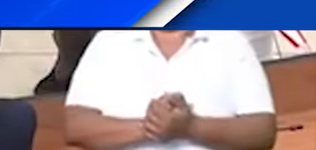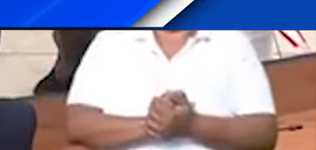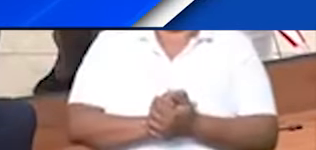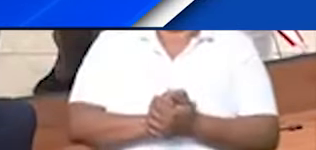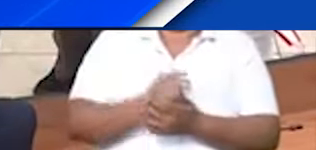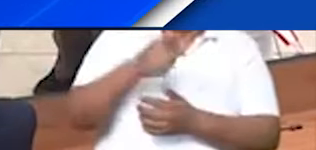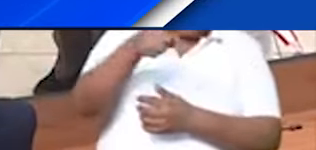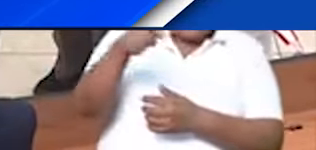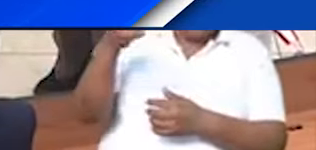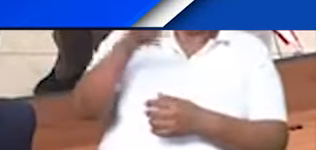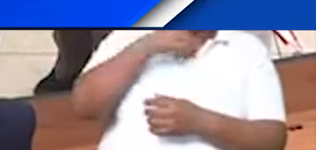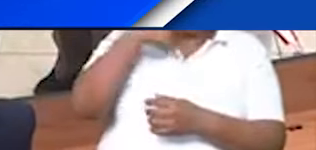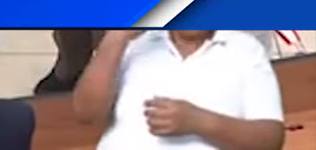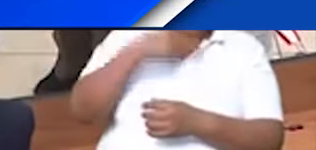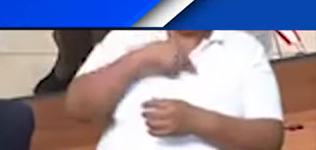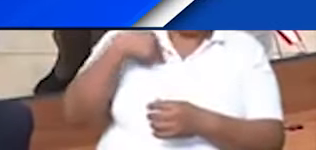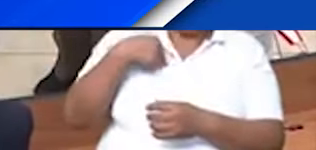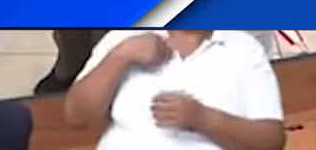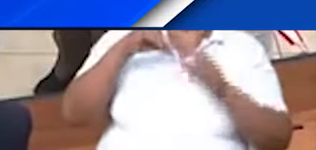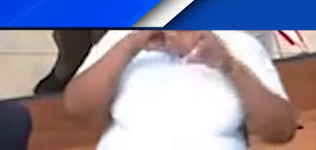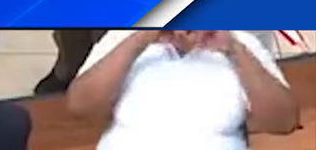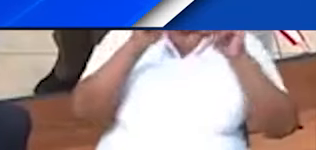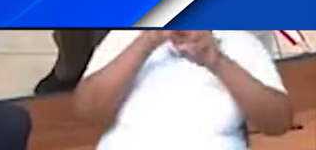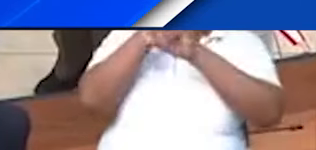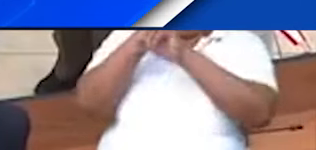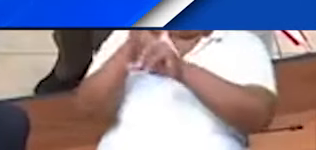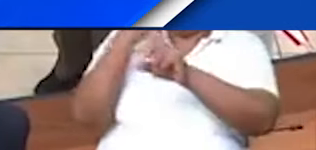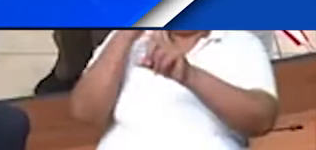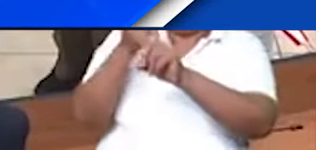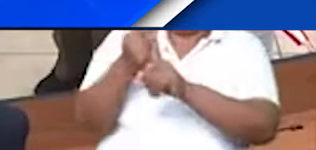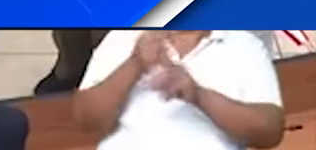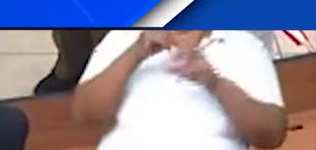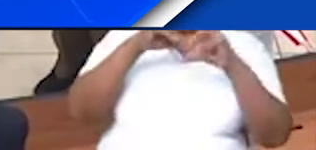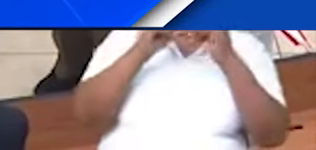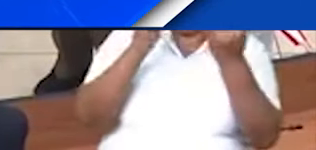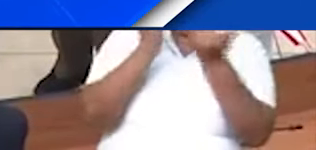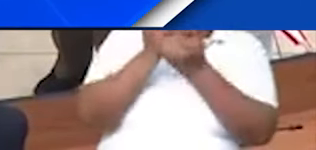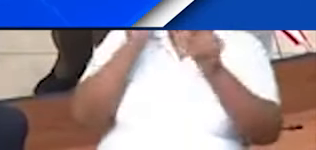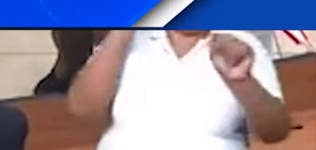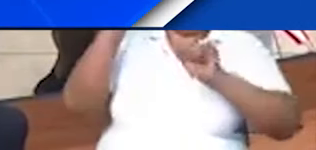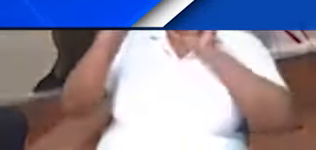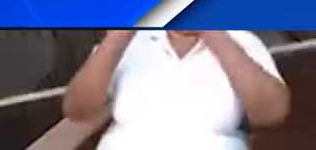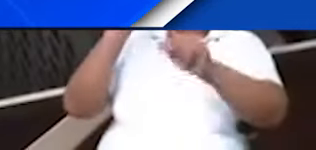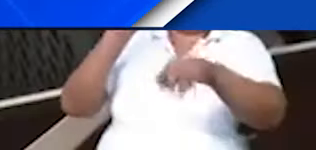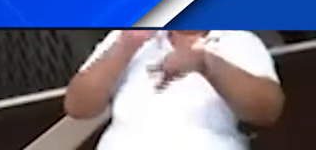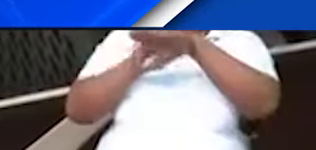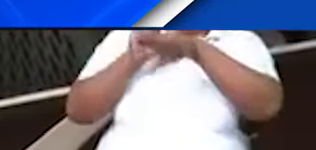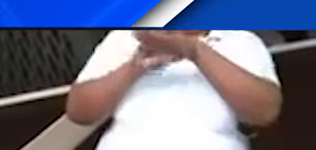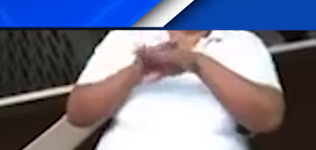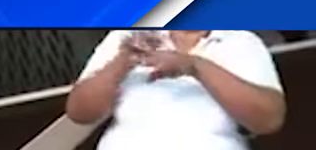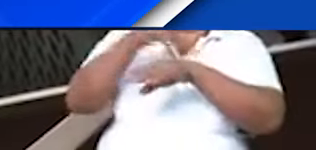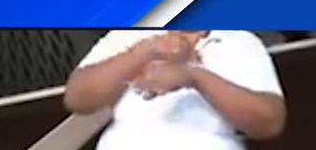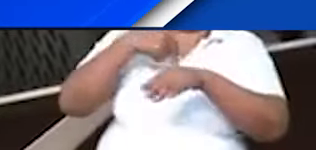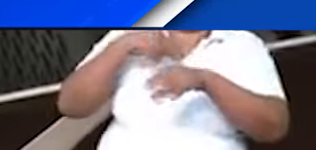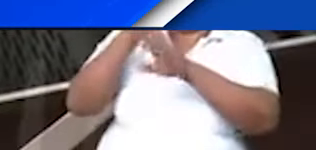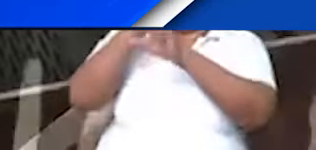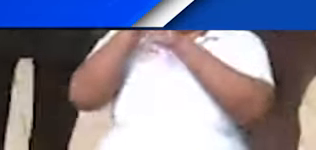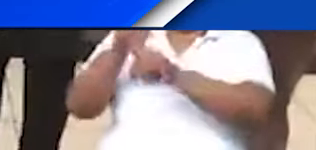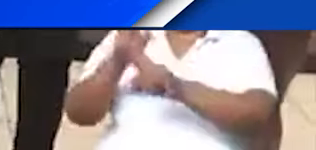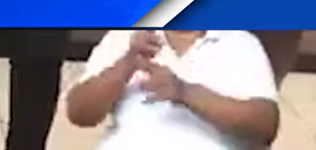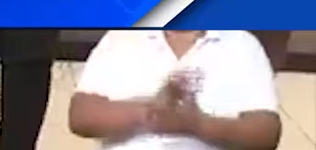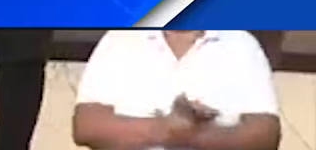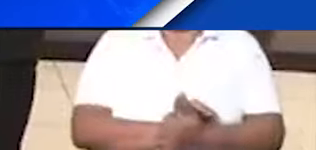Si así lo hicieren, que la patria los reconozca, si no, que ella se los demande y los haga